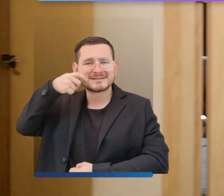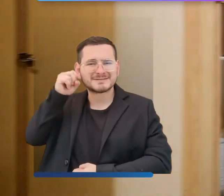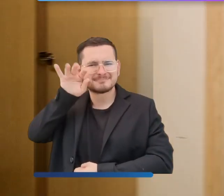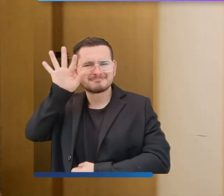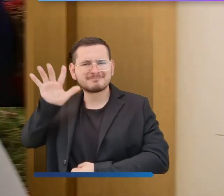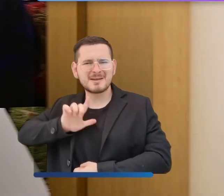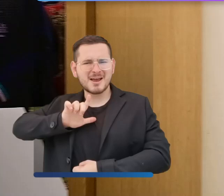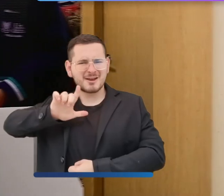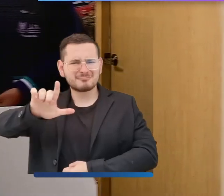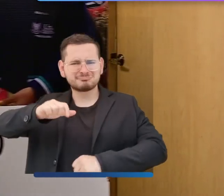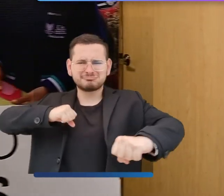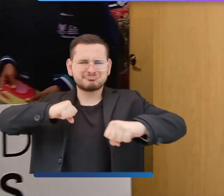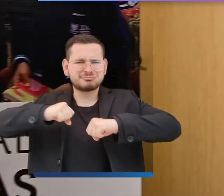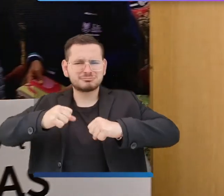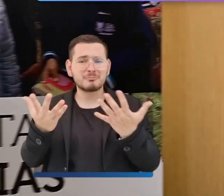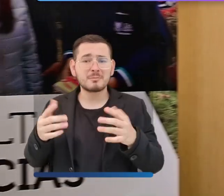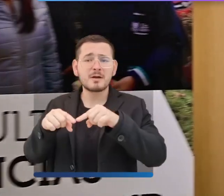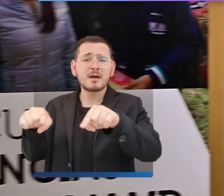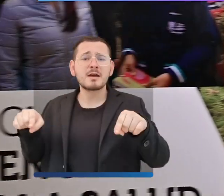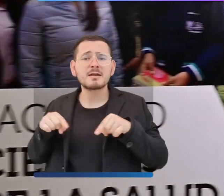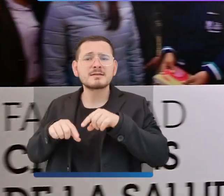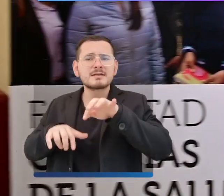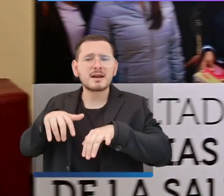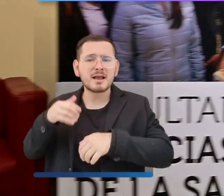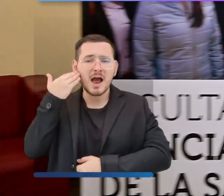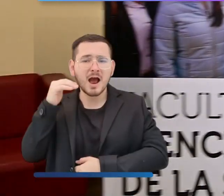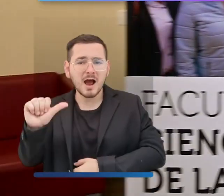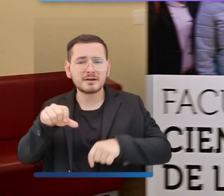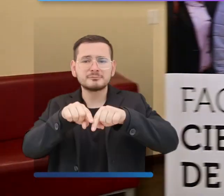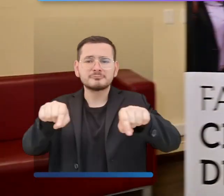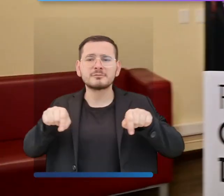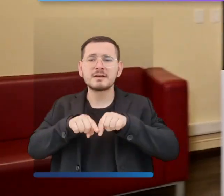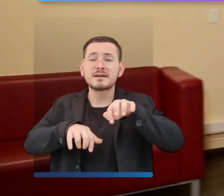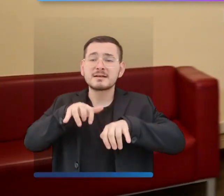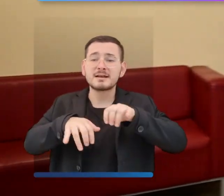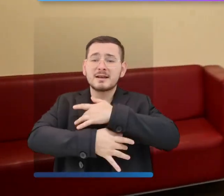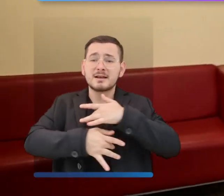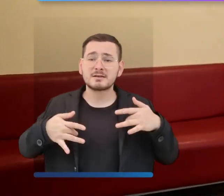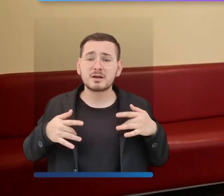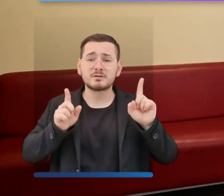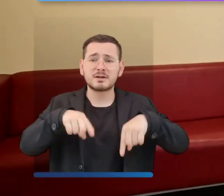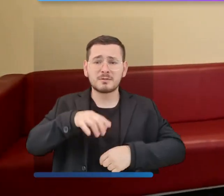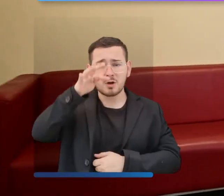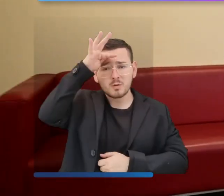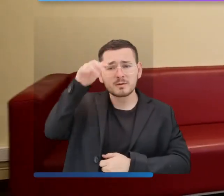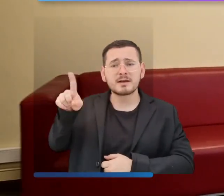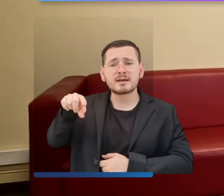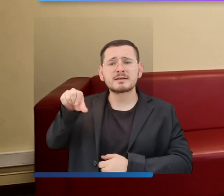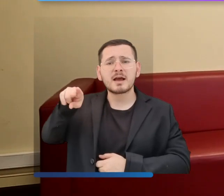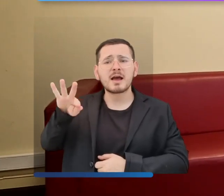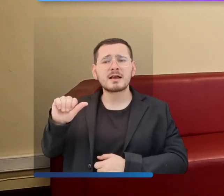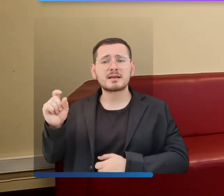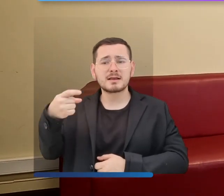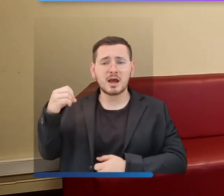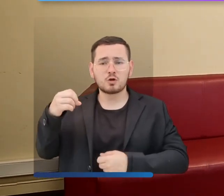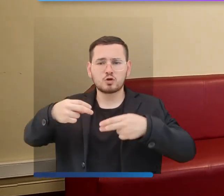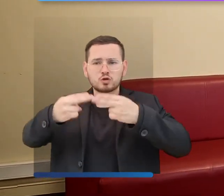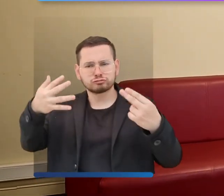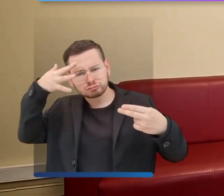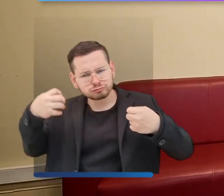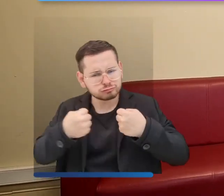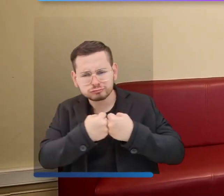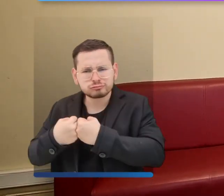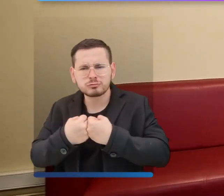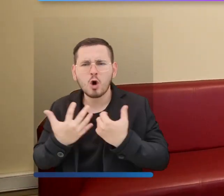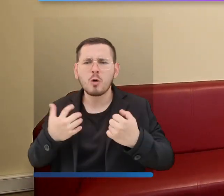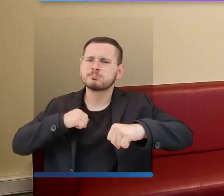Vaca, ha venido liderando este proceso junto con las Secretarías de la Mujer, Secretaría de la Salud y, por supuesto, nuestra S. Santiago de Tunja,